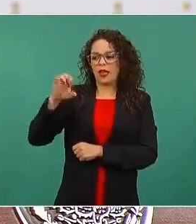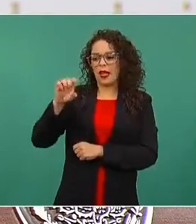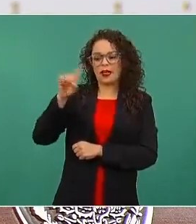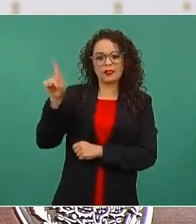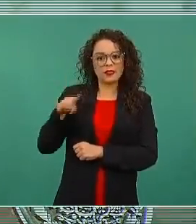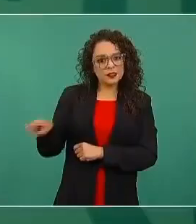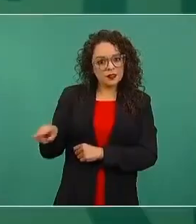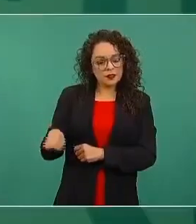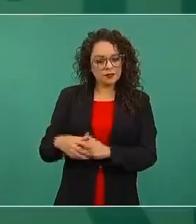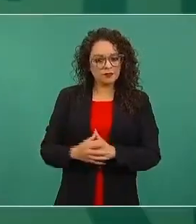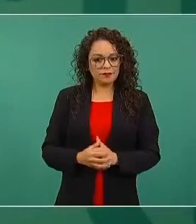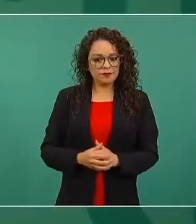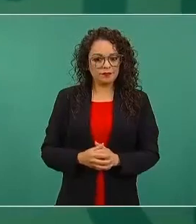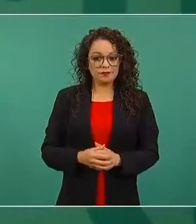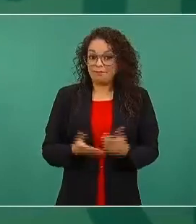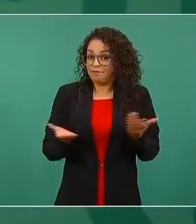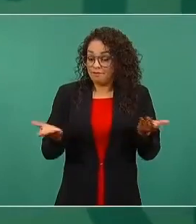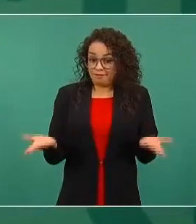Entonces,